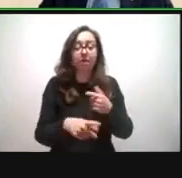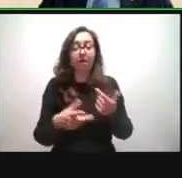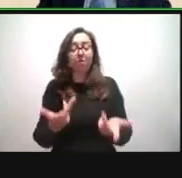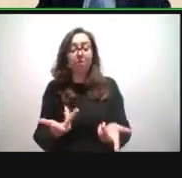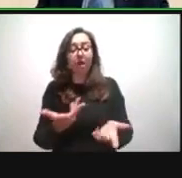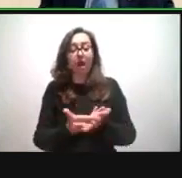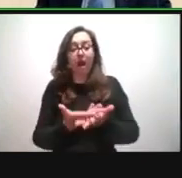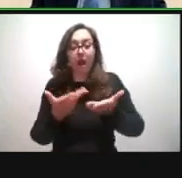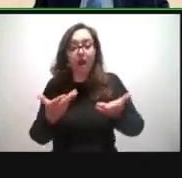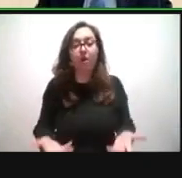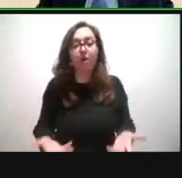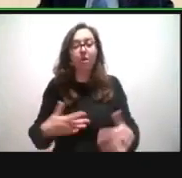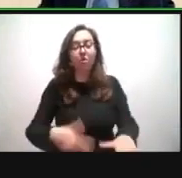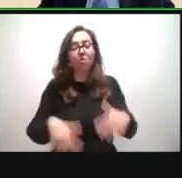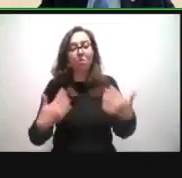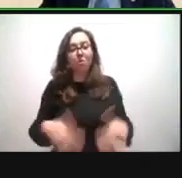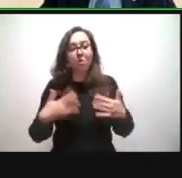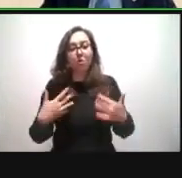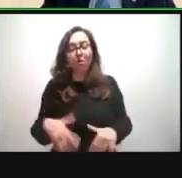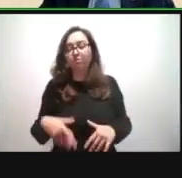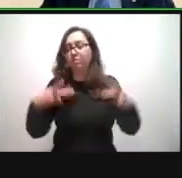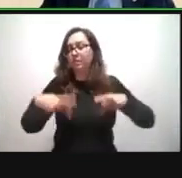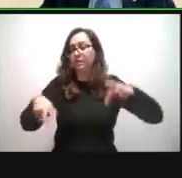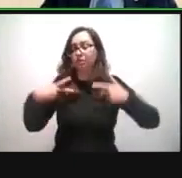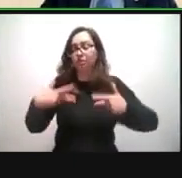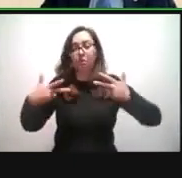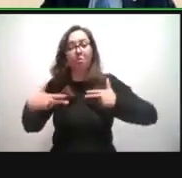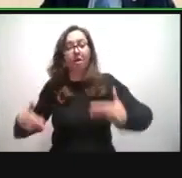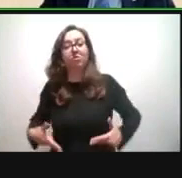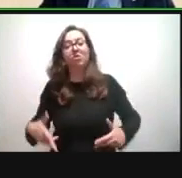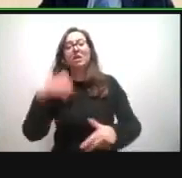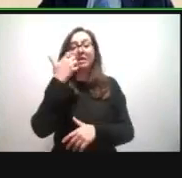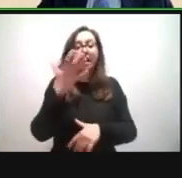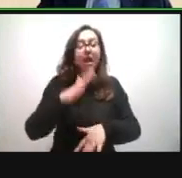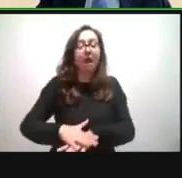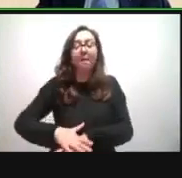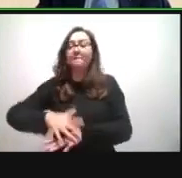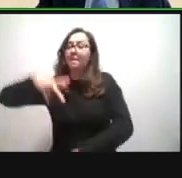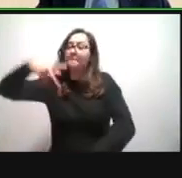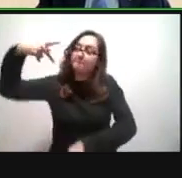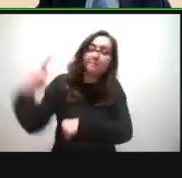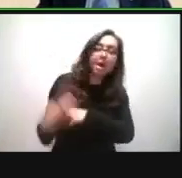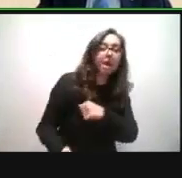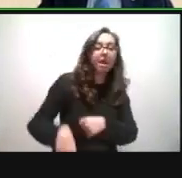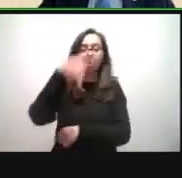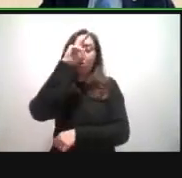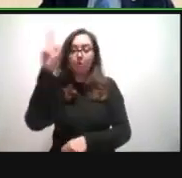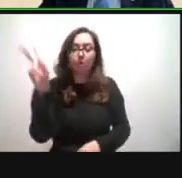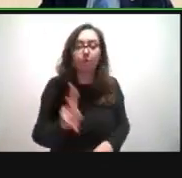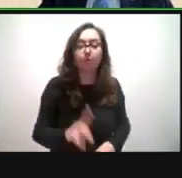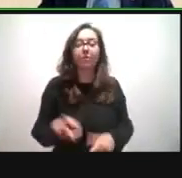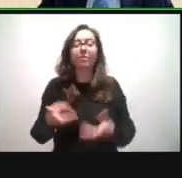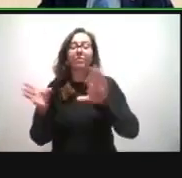por aumentar la adrenalina circulante con el jogging, con el alpinismo libre en cemento,